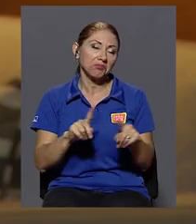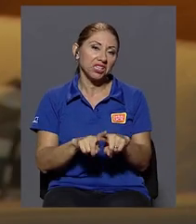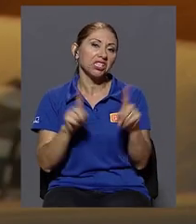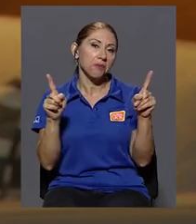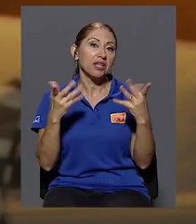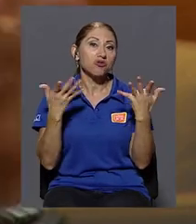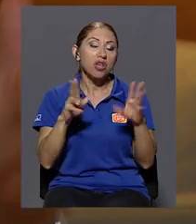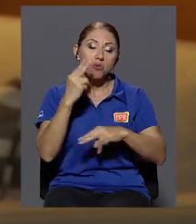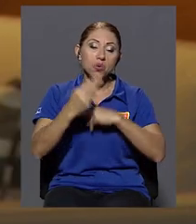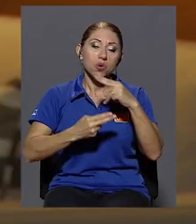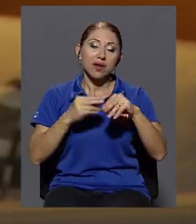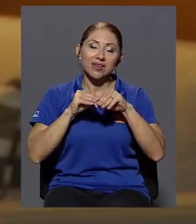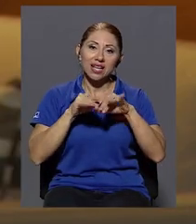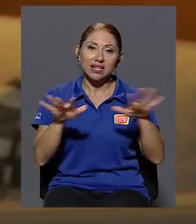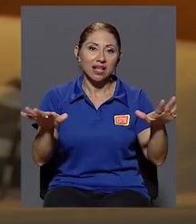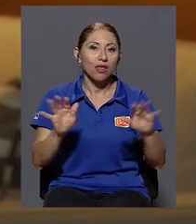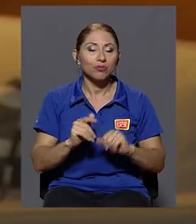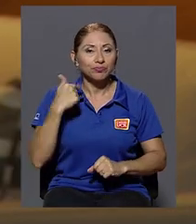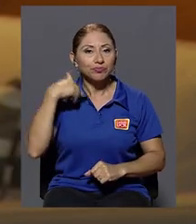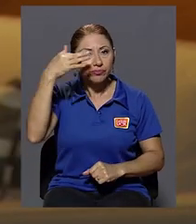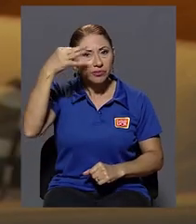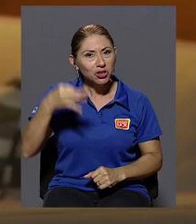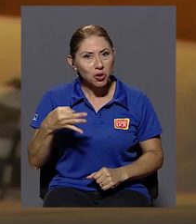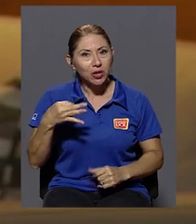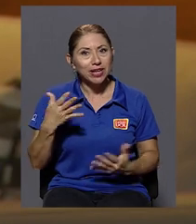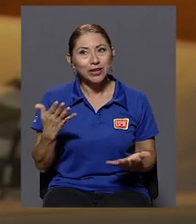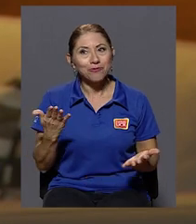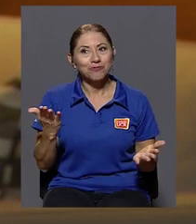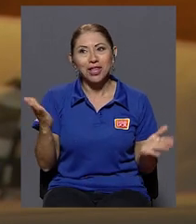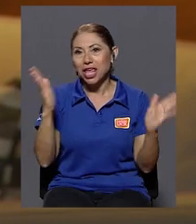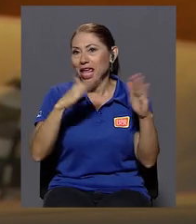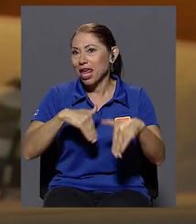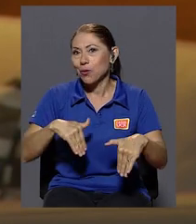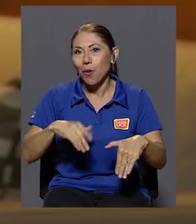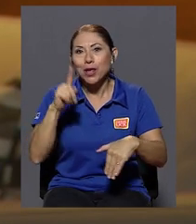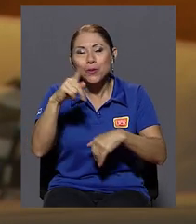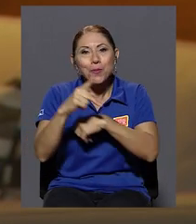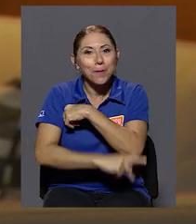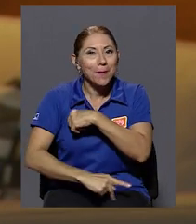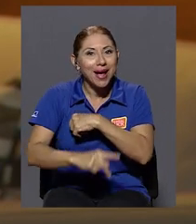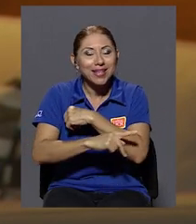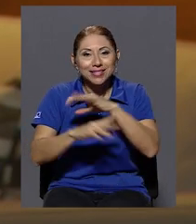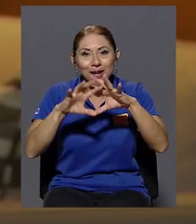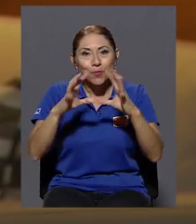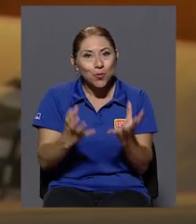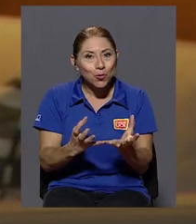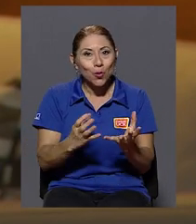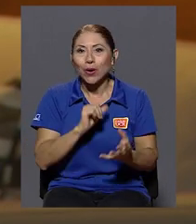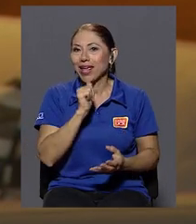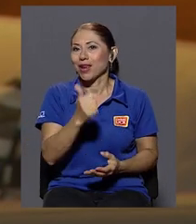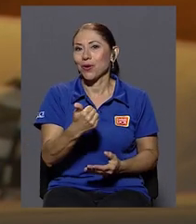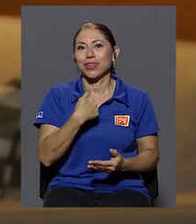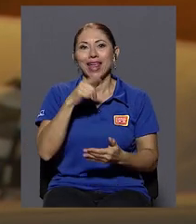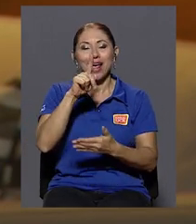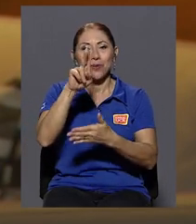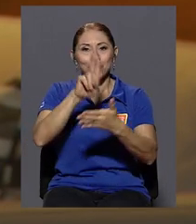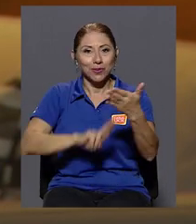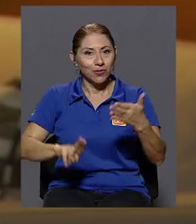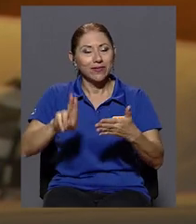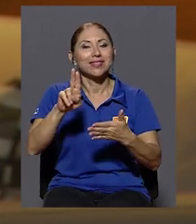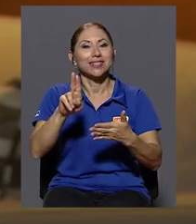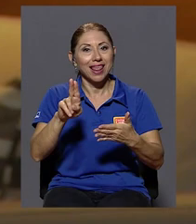¿no? Que sin embargo se ha universalizado. Y yo creo que seguramente no existe ningún país del mundo que no tenga una